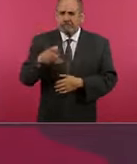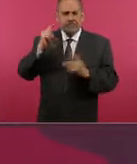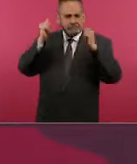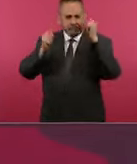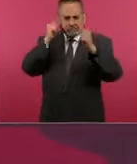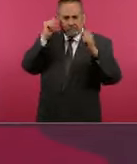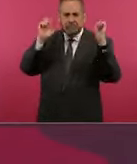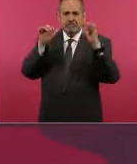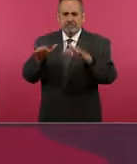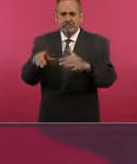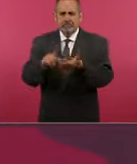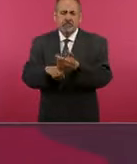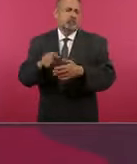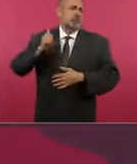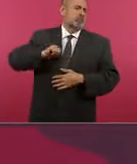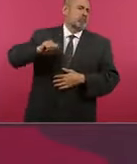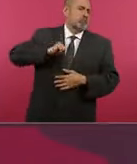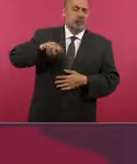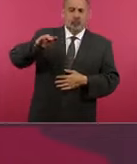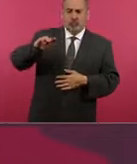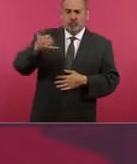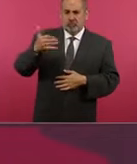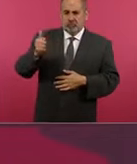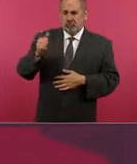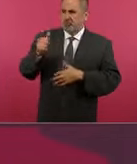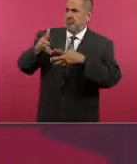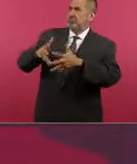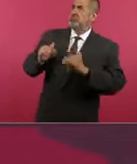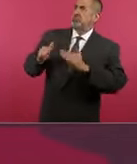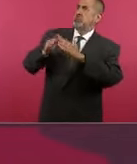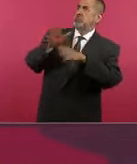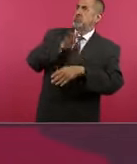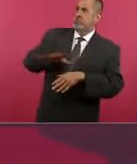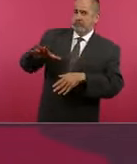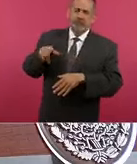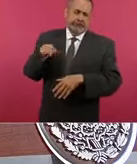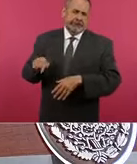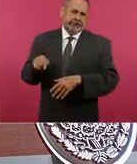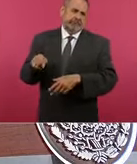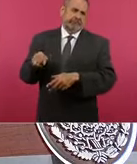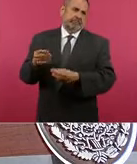por la civilización maya que floreció en el sureste,